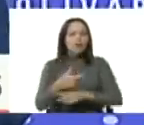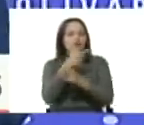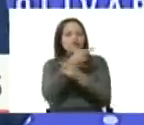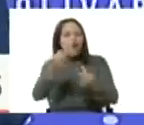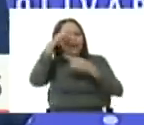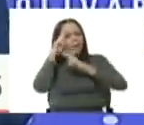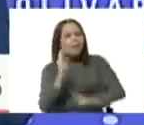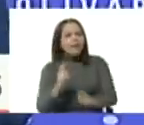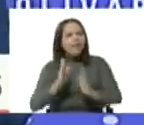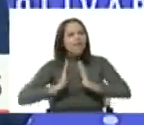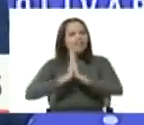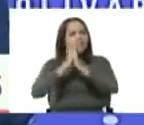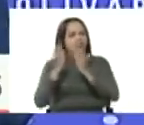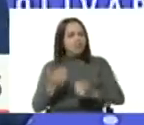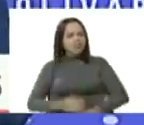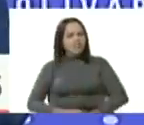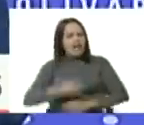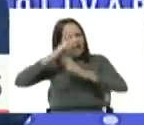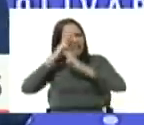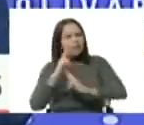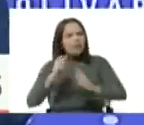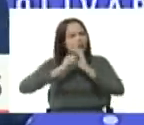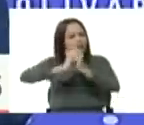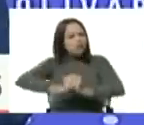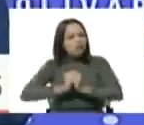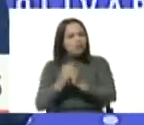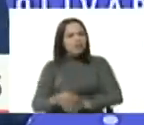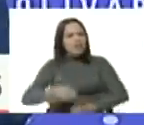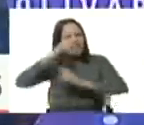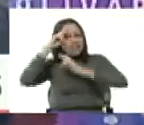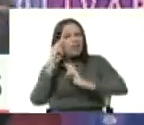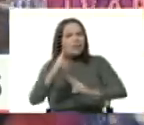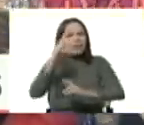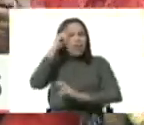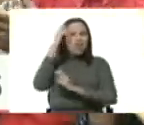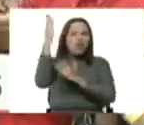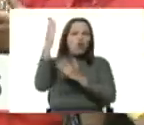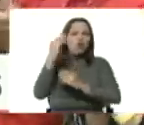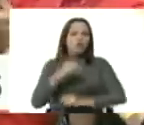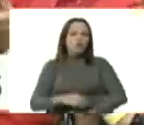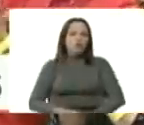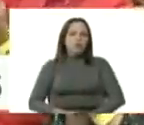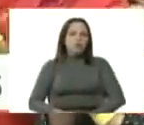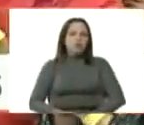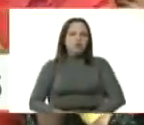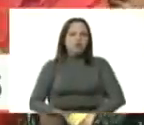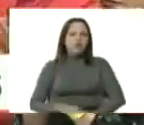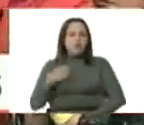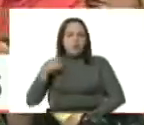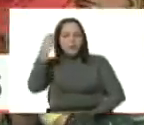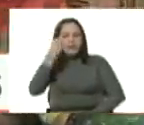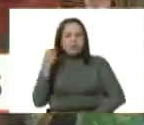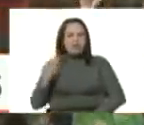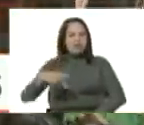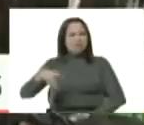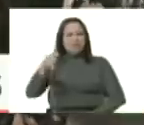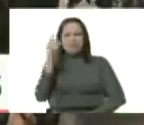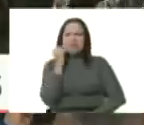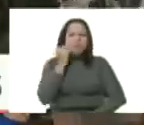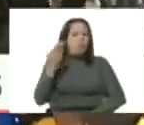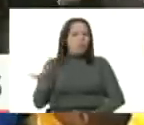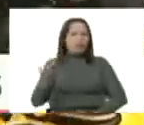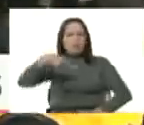respeten a la Virgen, respeten la devoción, respeten a Dios. Me parece muy ridículo lo que hace esa gente,